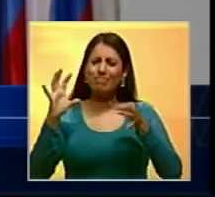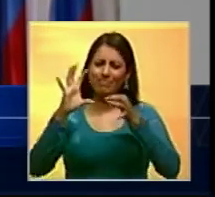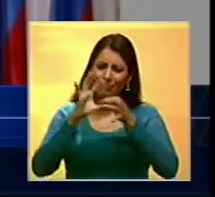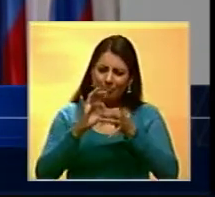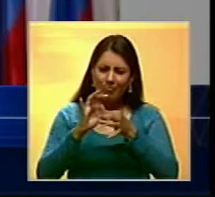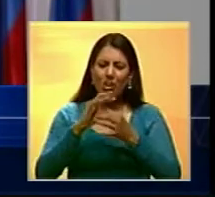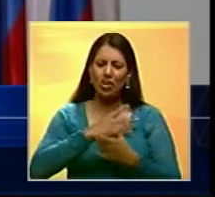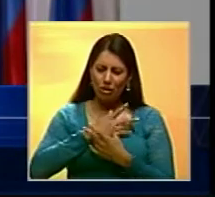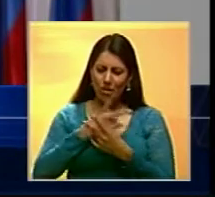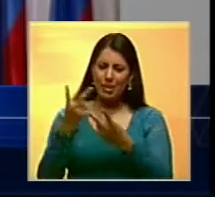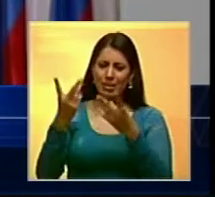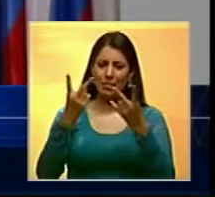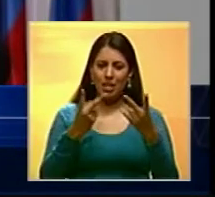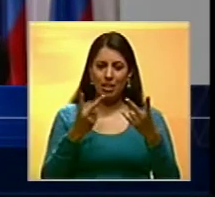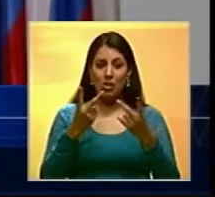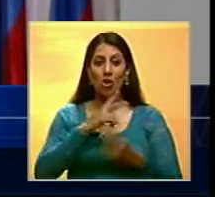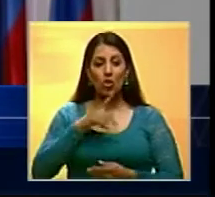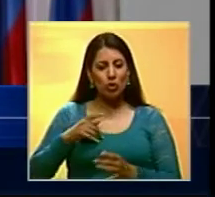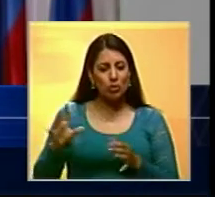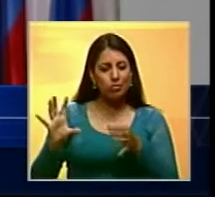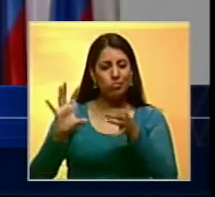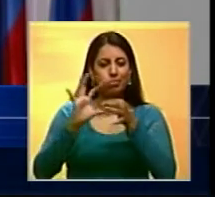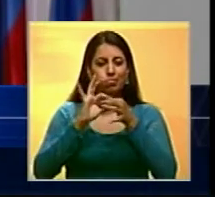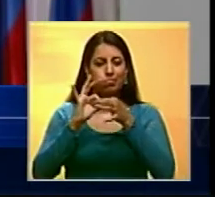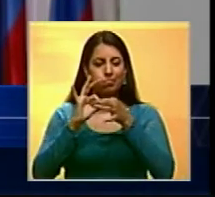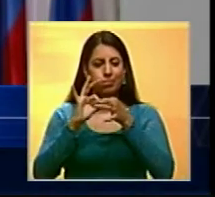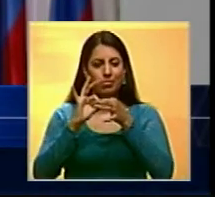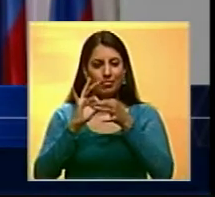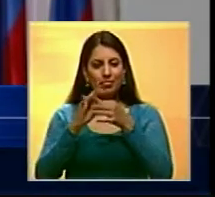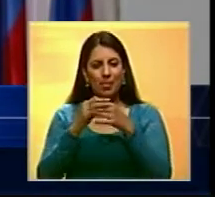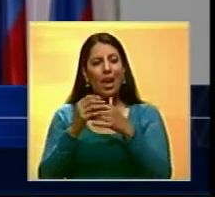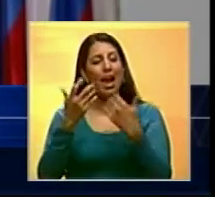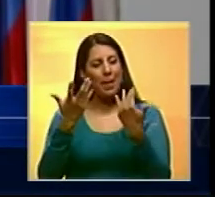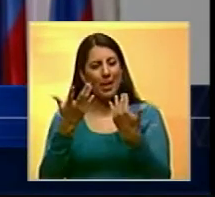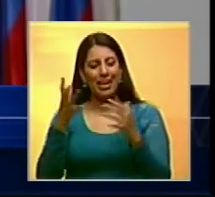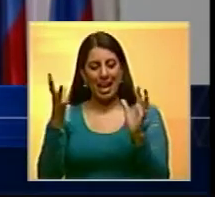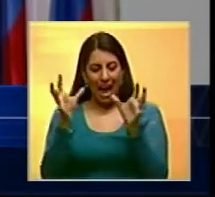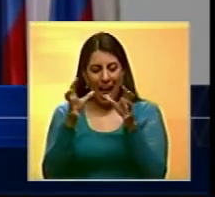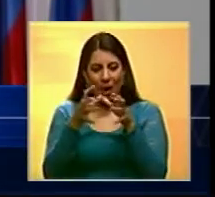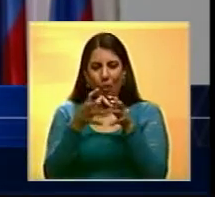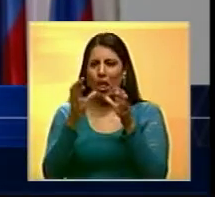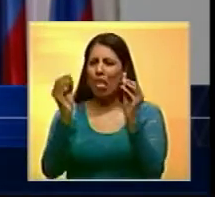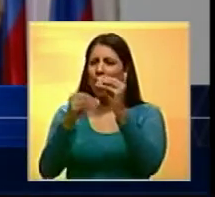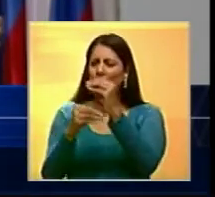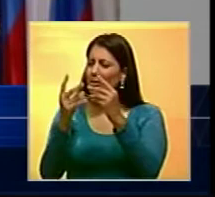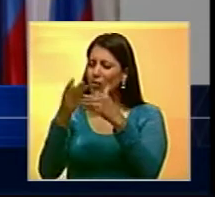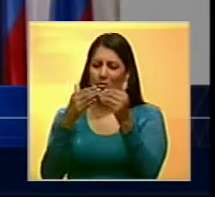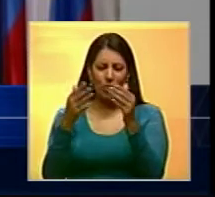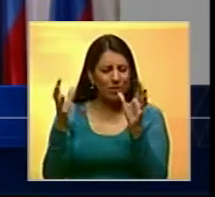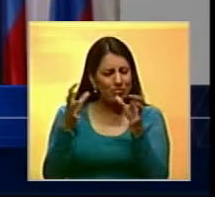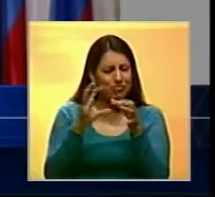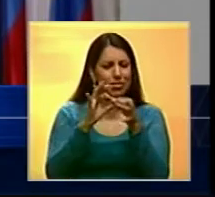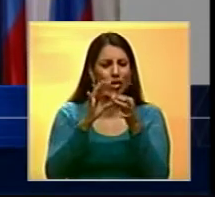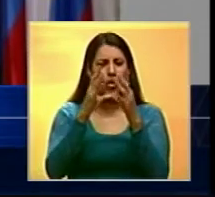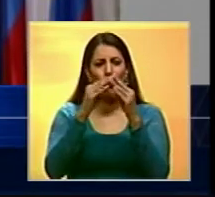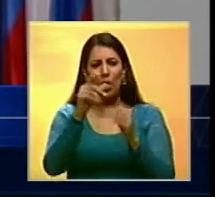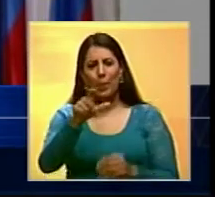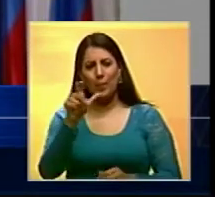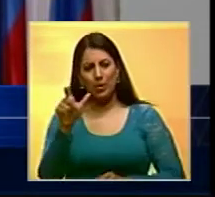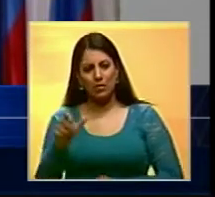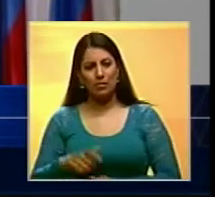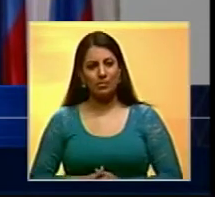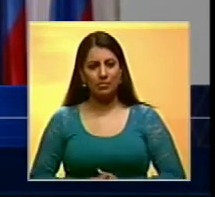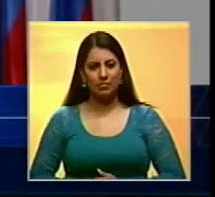mi invitación, a que nos unamos. Así el acuerdo nos satisfaga todas las aspiraciones de todos los